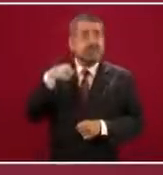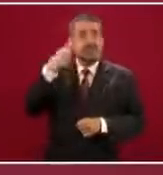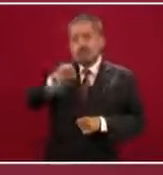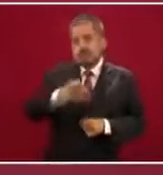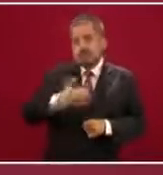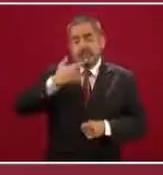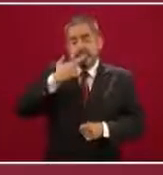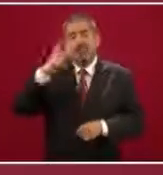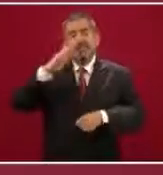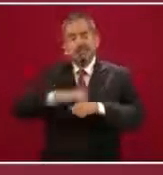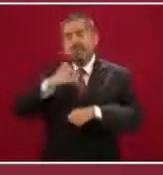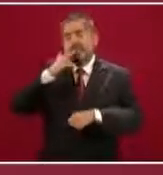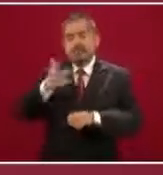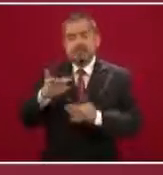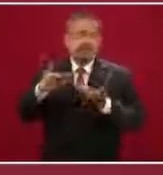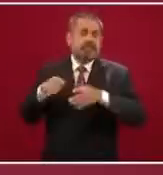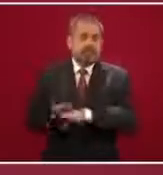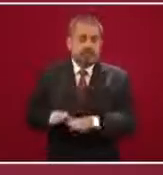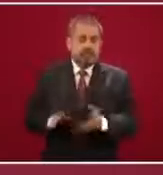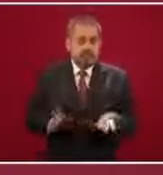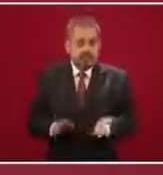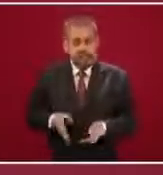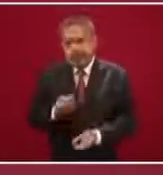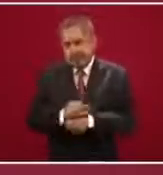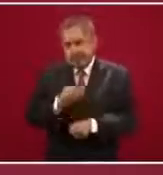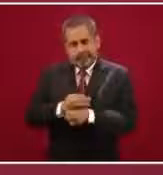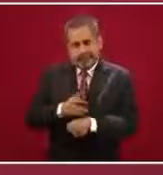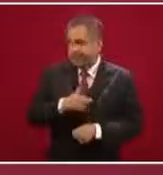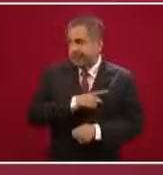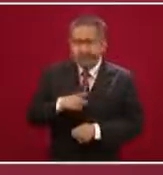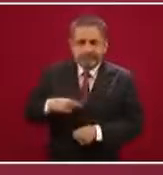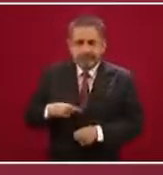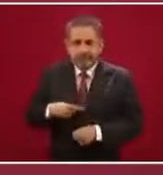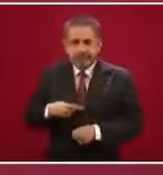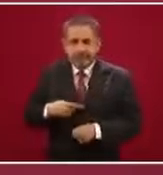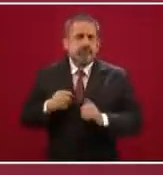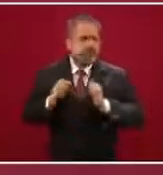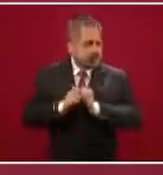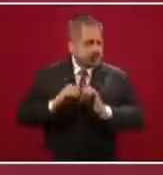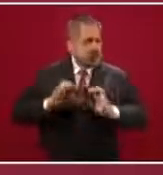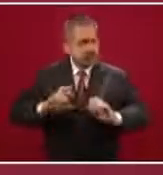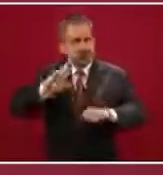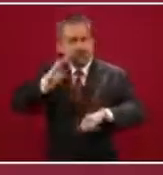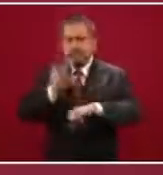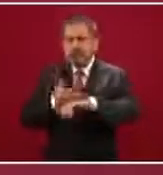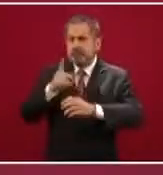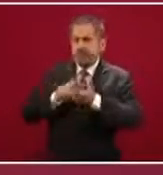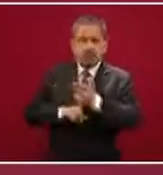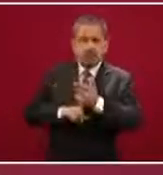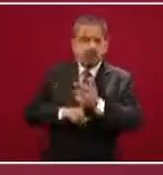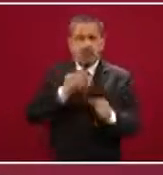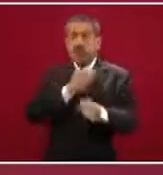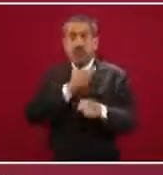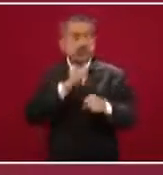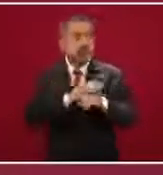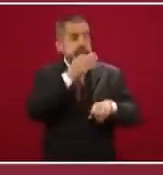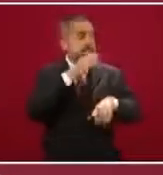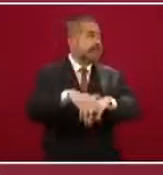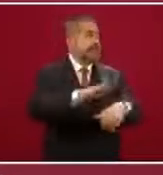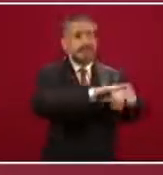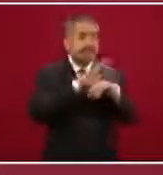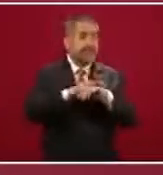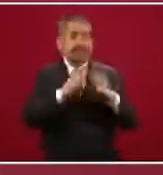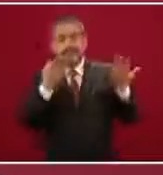Entonces, no podemos o no debemos, actuando responsablemente, agotar a la sociedad. Y esta es una